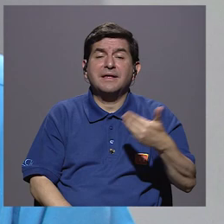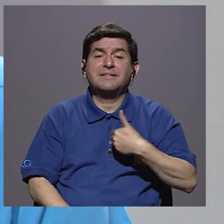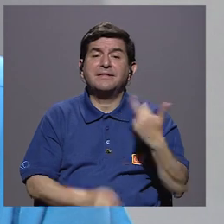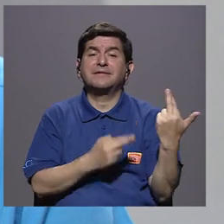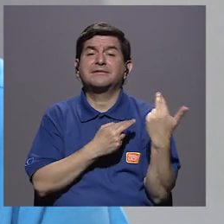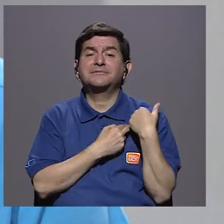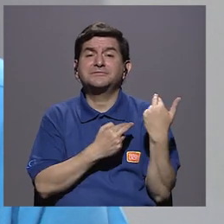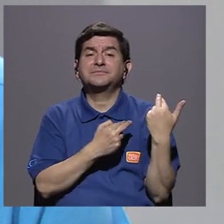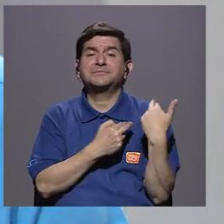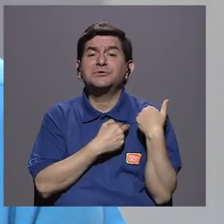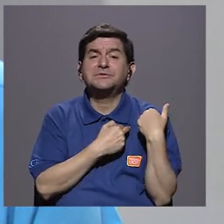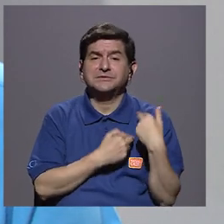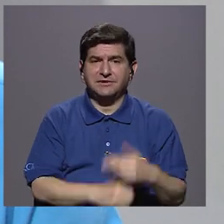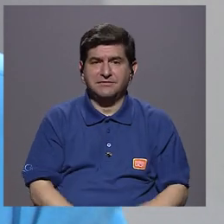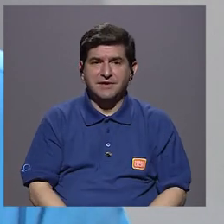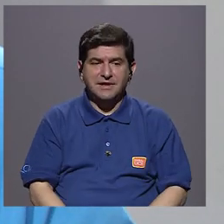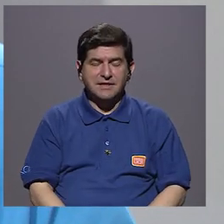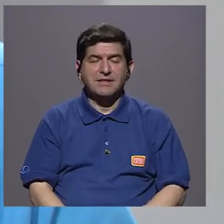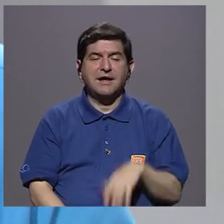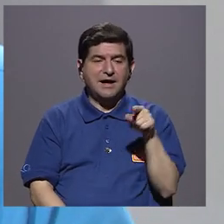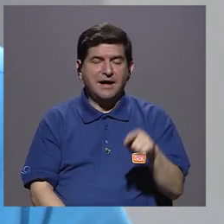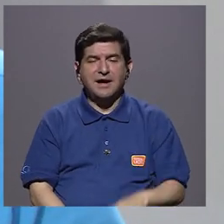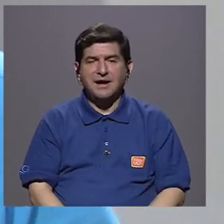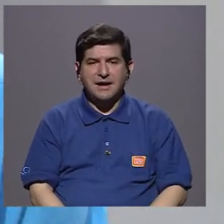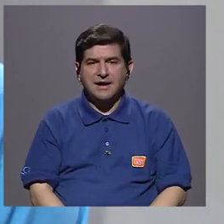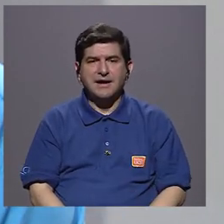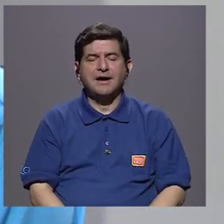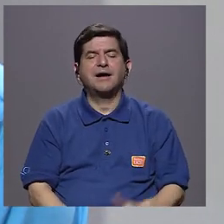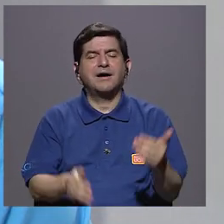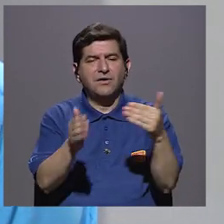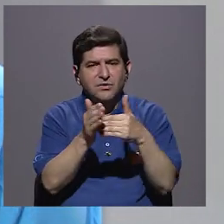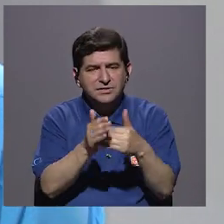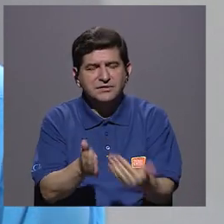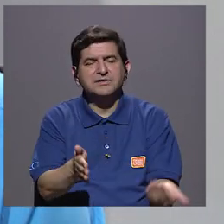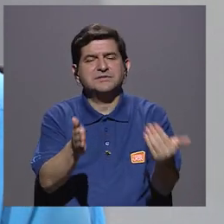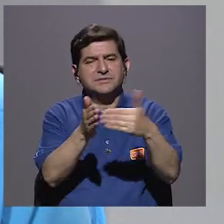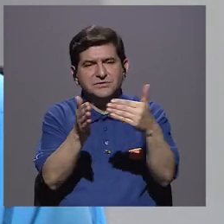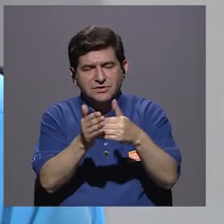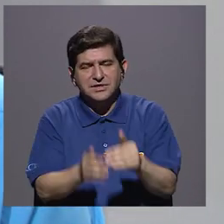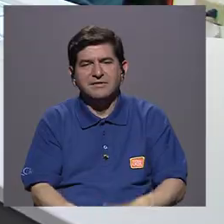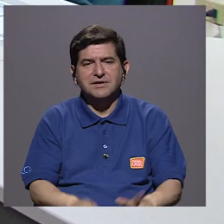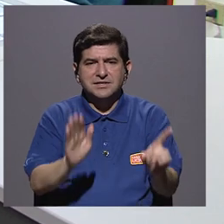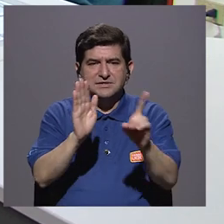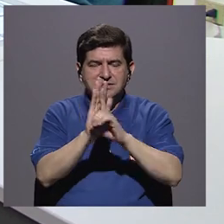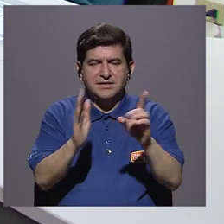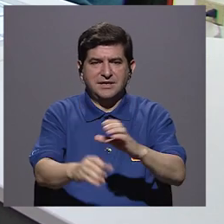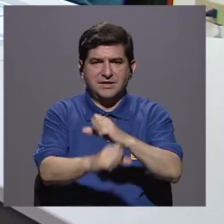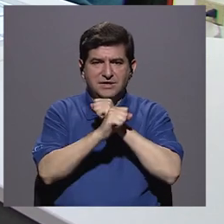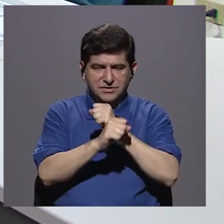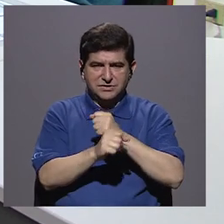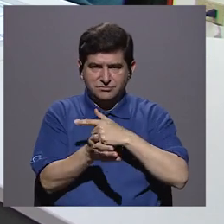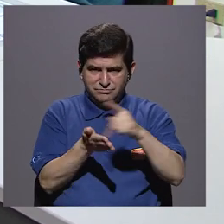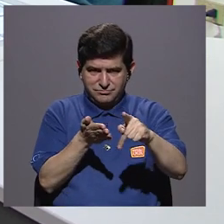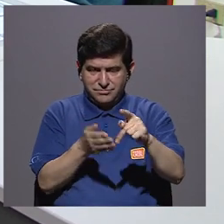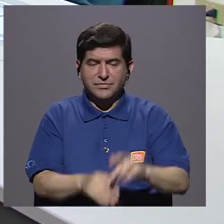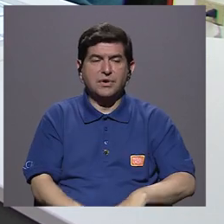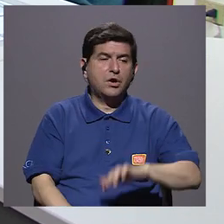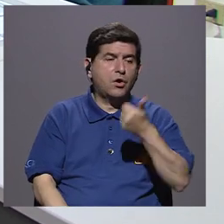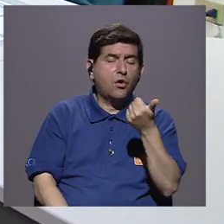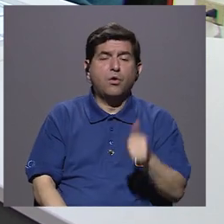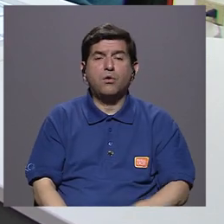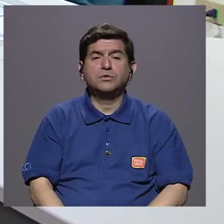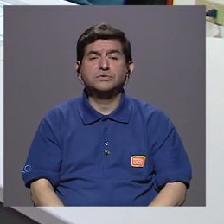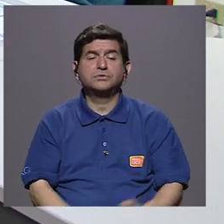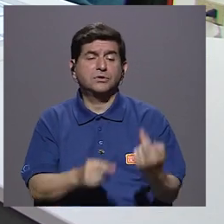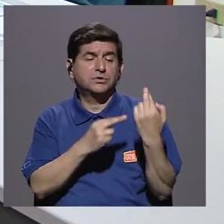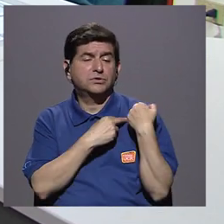deber. Y el deber es de estar renovando cada cierto tiempo ese derecho al seguro. Hablemos un poquito también, bueno, de los otros deberes